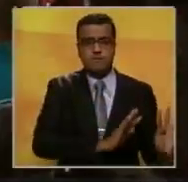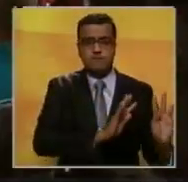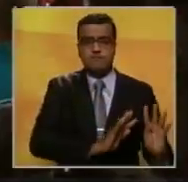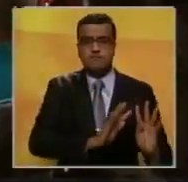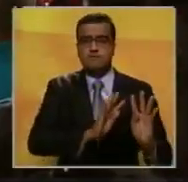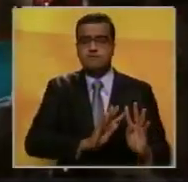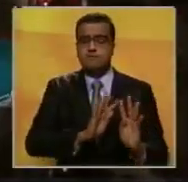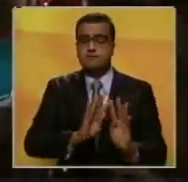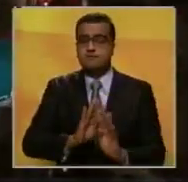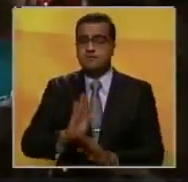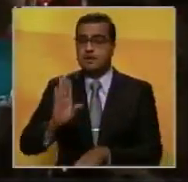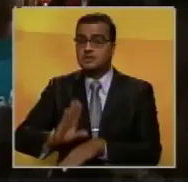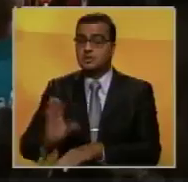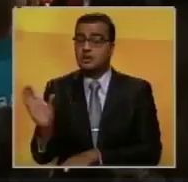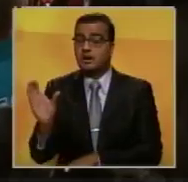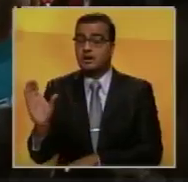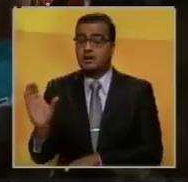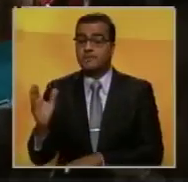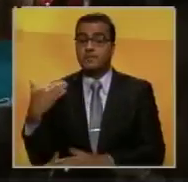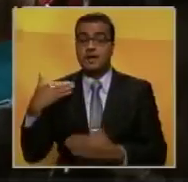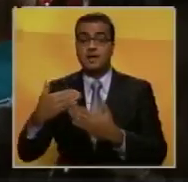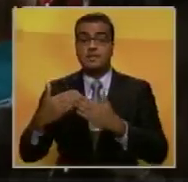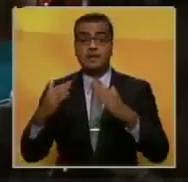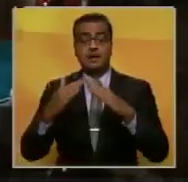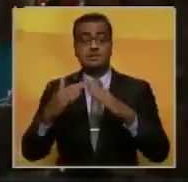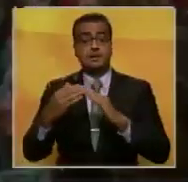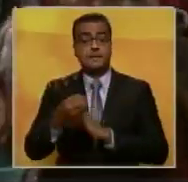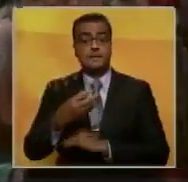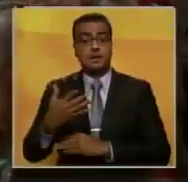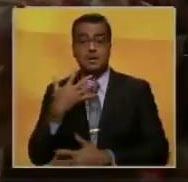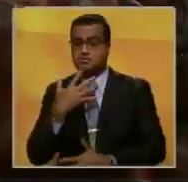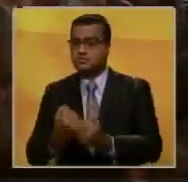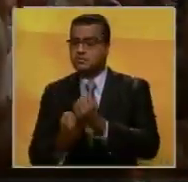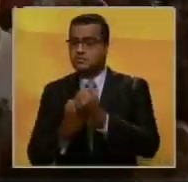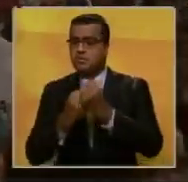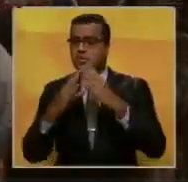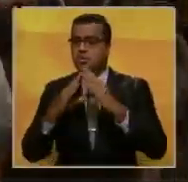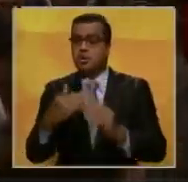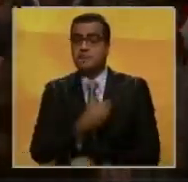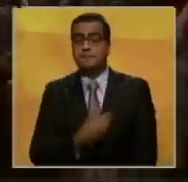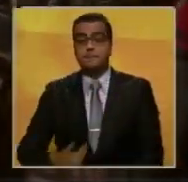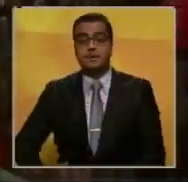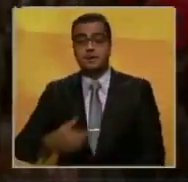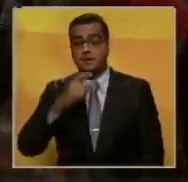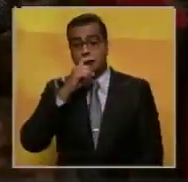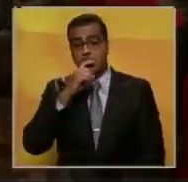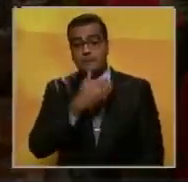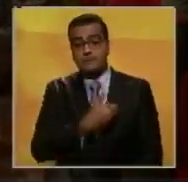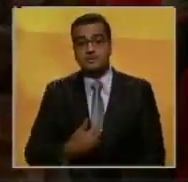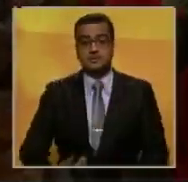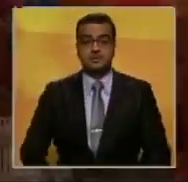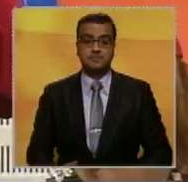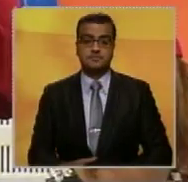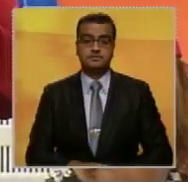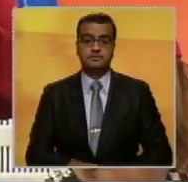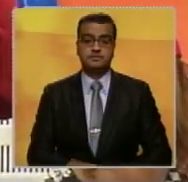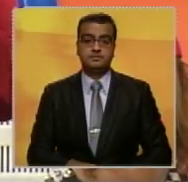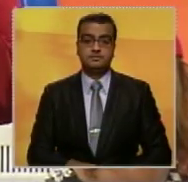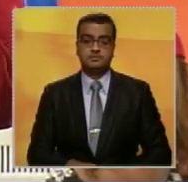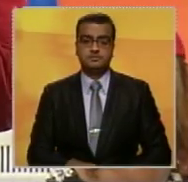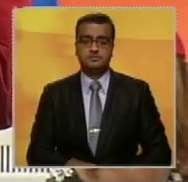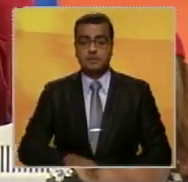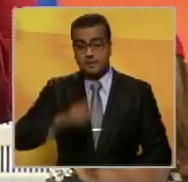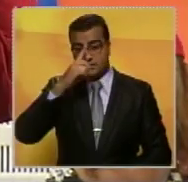del centro de Caracas y llegaron hasta el Palacio de Gobierno para manifestar su apoyo a Nicolás Maduro, presidente de la República. Apenas